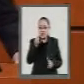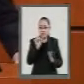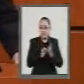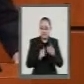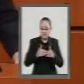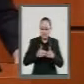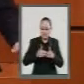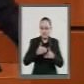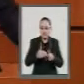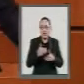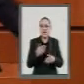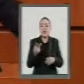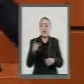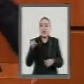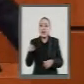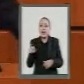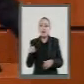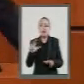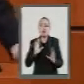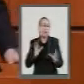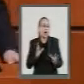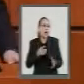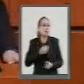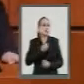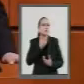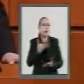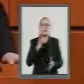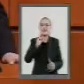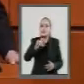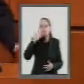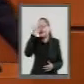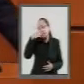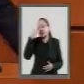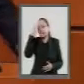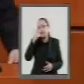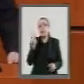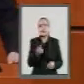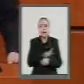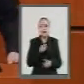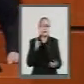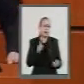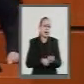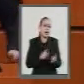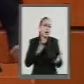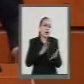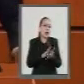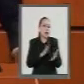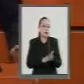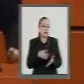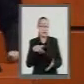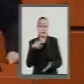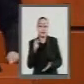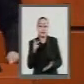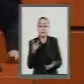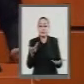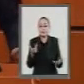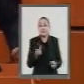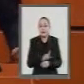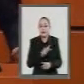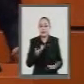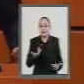de esos hechos donde ellos manifestaban estar al tanto de este problema, pues resulta que